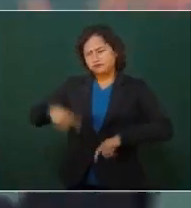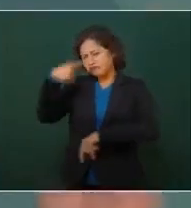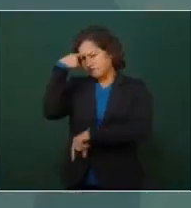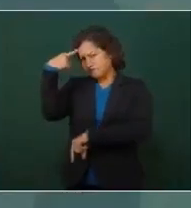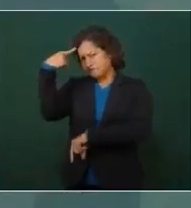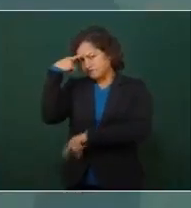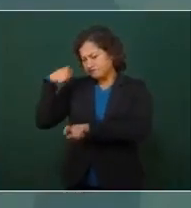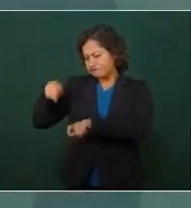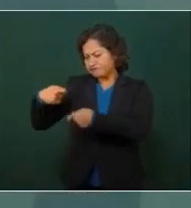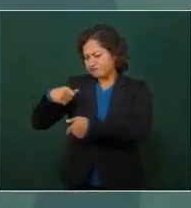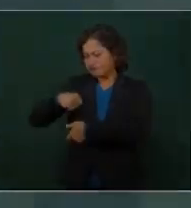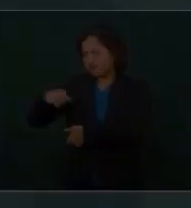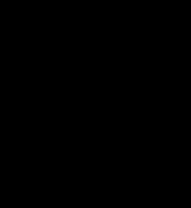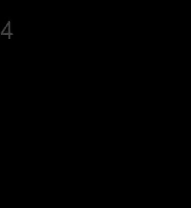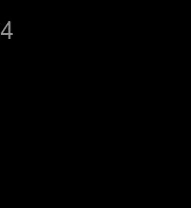Siempre.